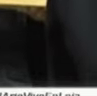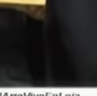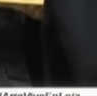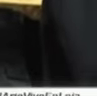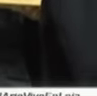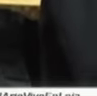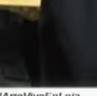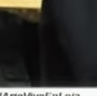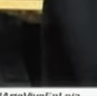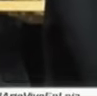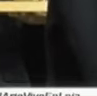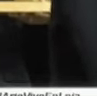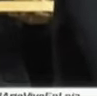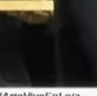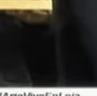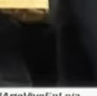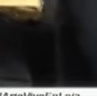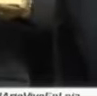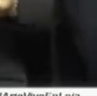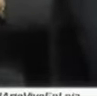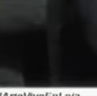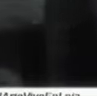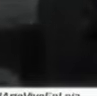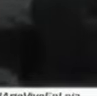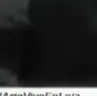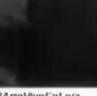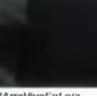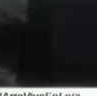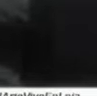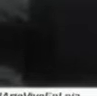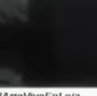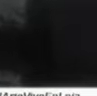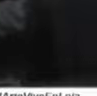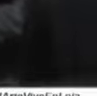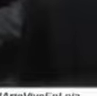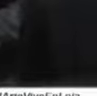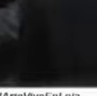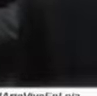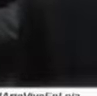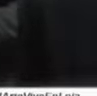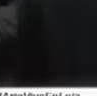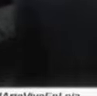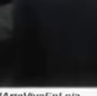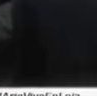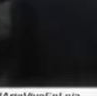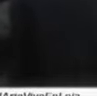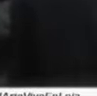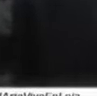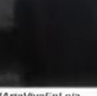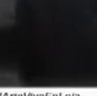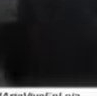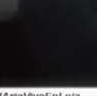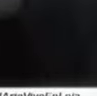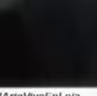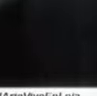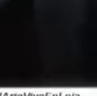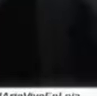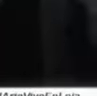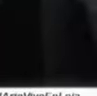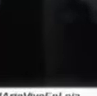para aplaudir esta monumental obra y a su director, el presidente Rafael Correa Delgado.